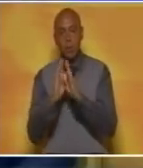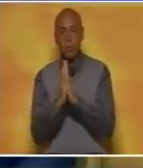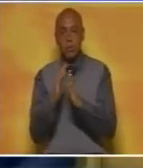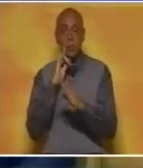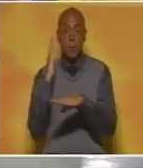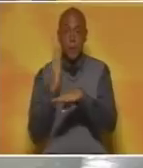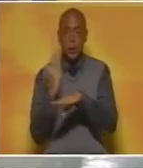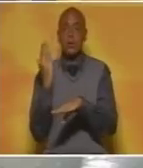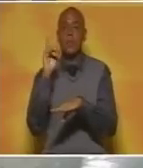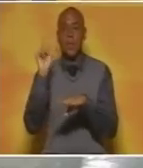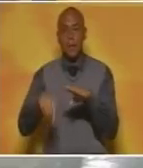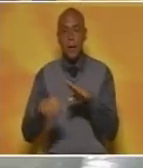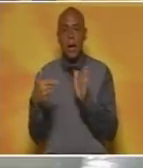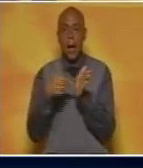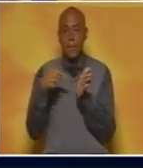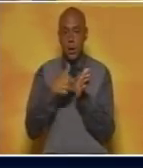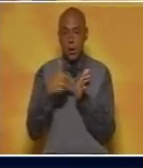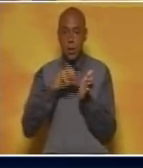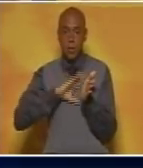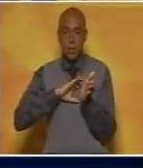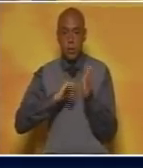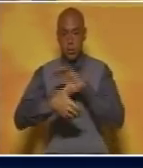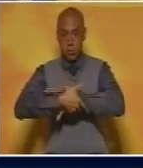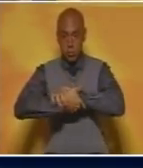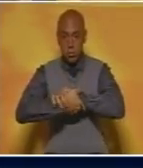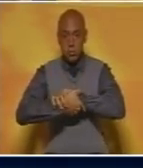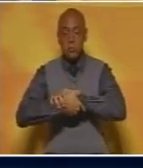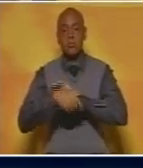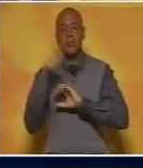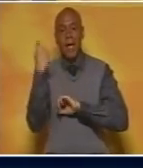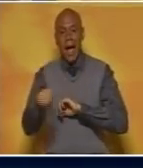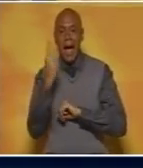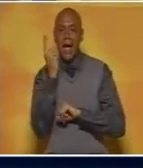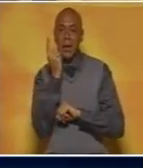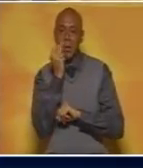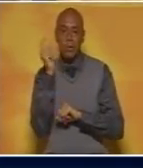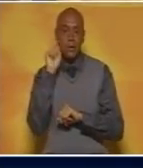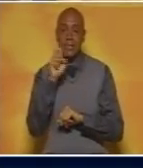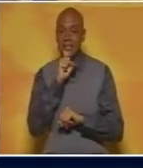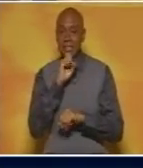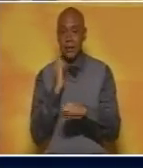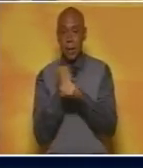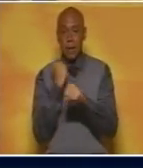un determinado tiempo en los estados que se encuentren en condiciones críticas para producir.